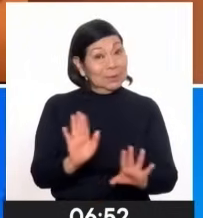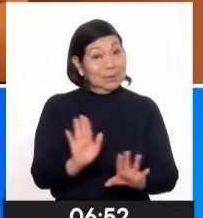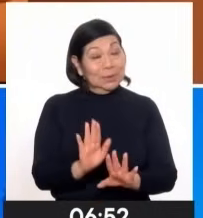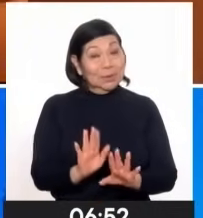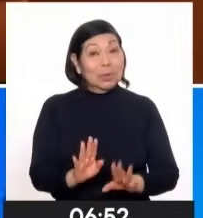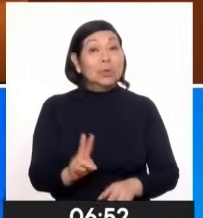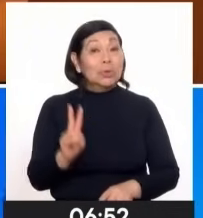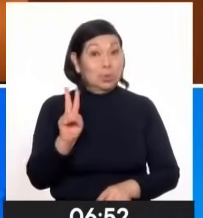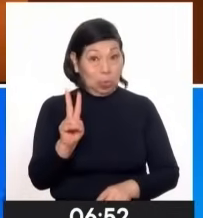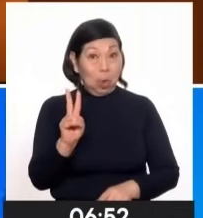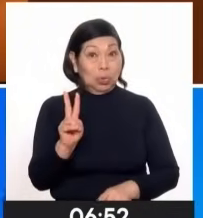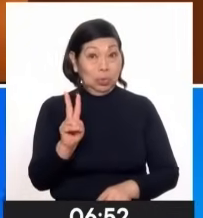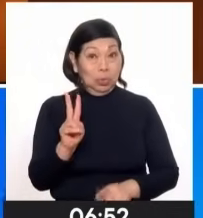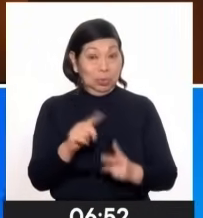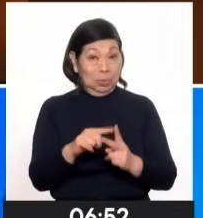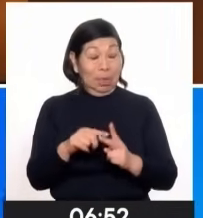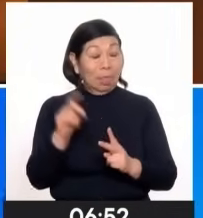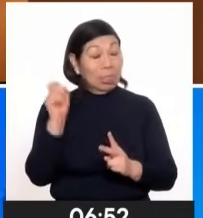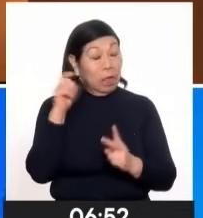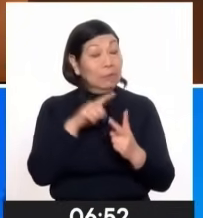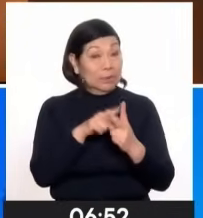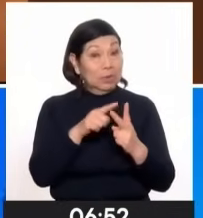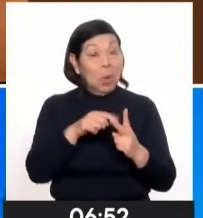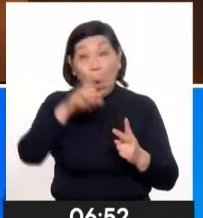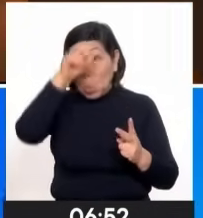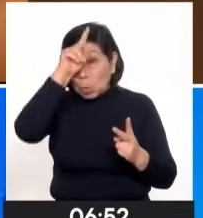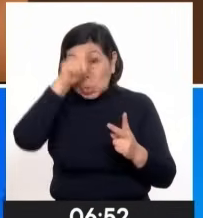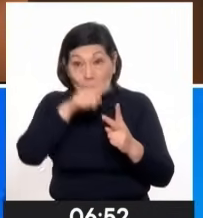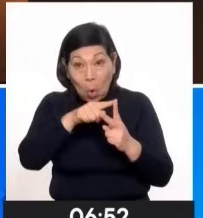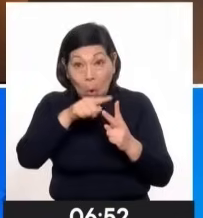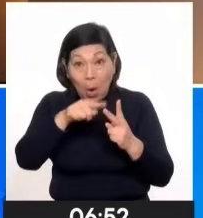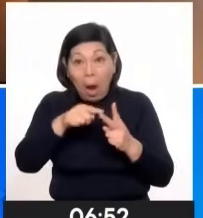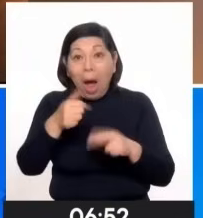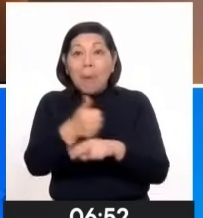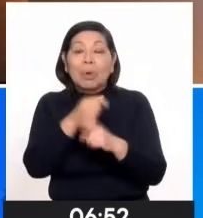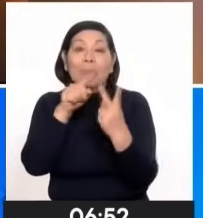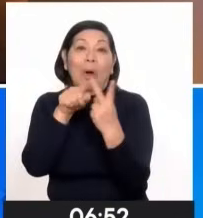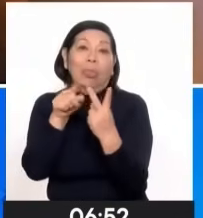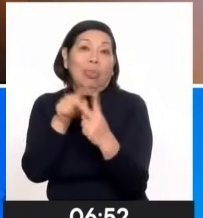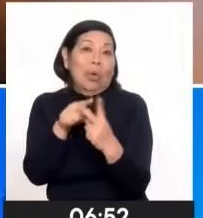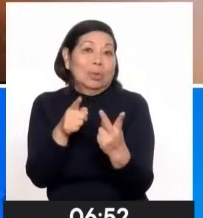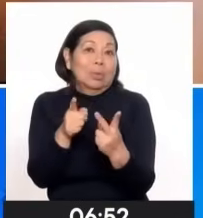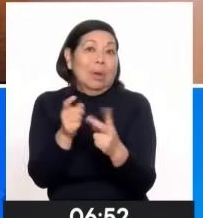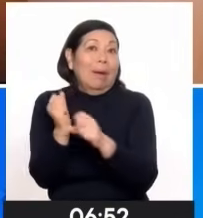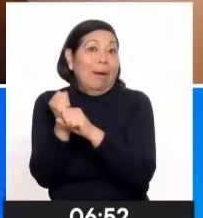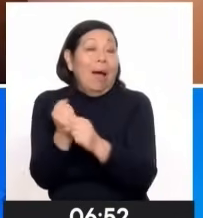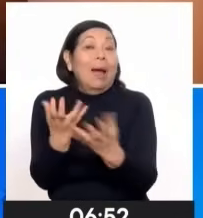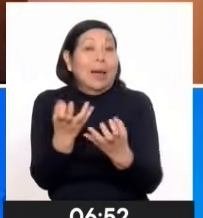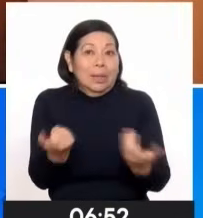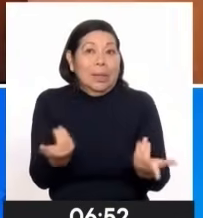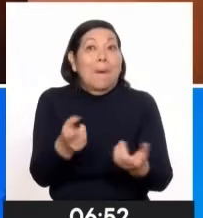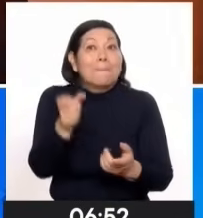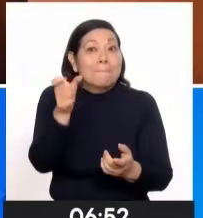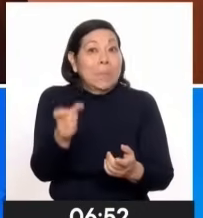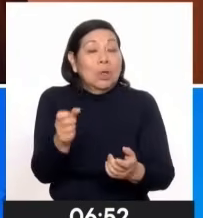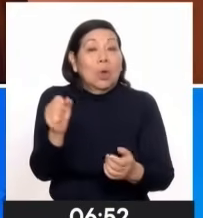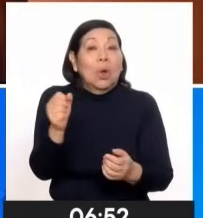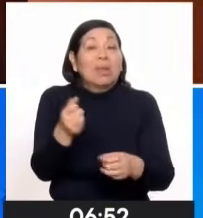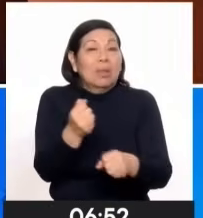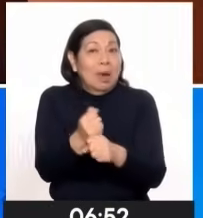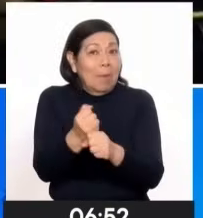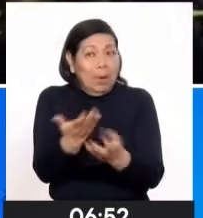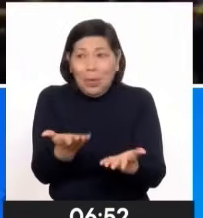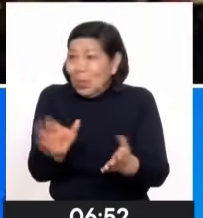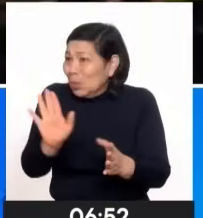dos hechos terribles no porque en Cuzco también con palos y piedras intentaron atacar a personal de su tran que únicamente